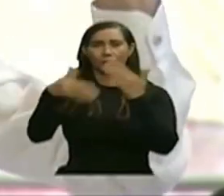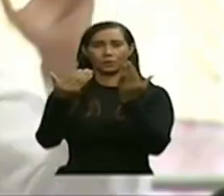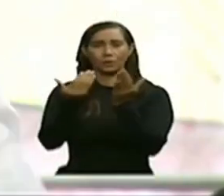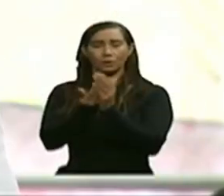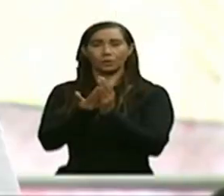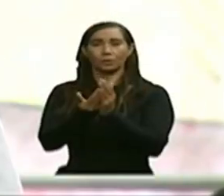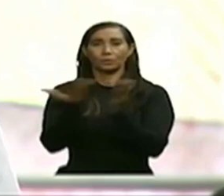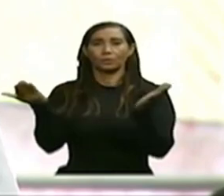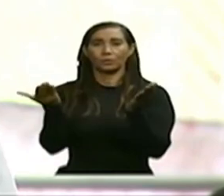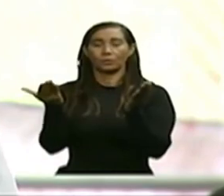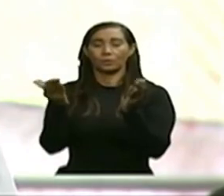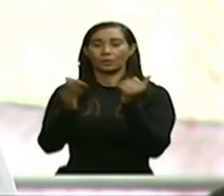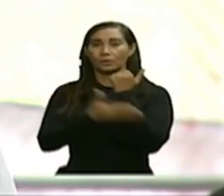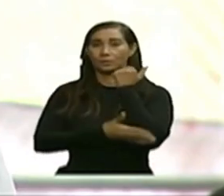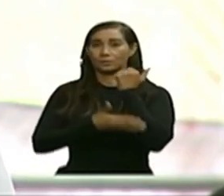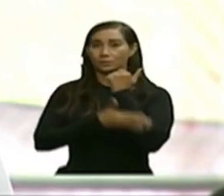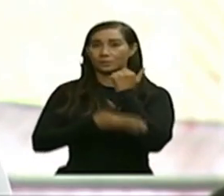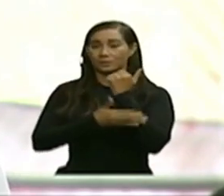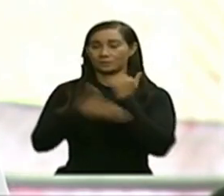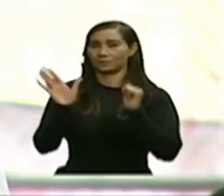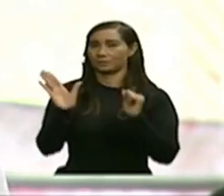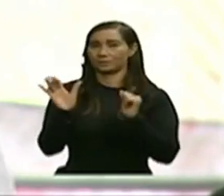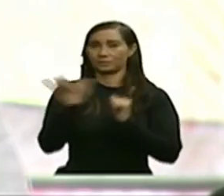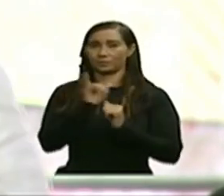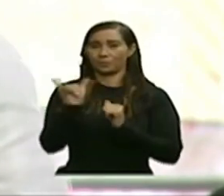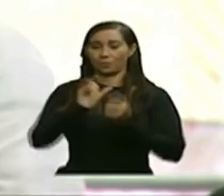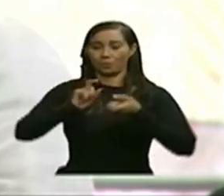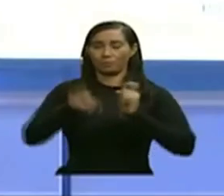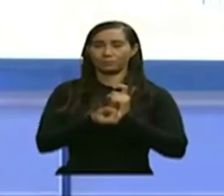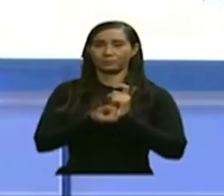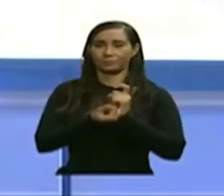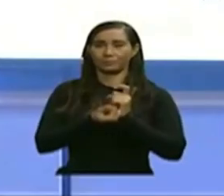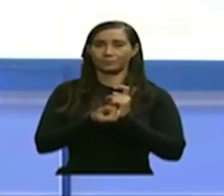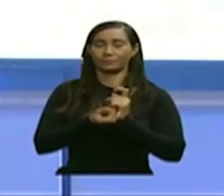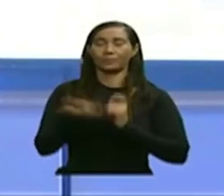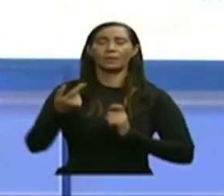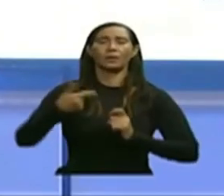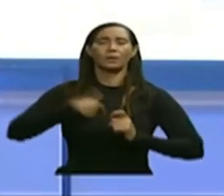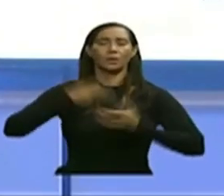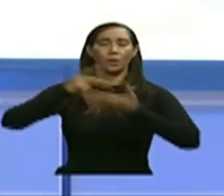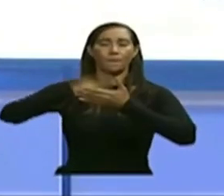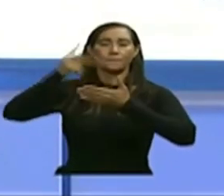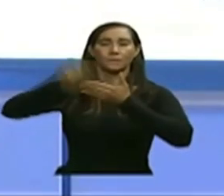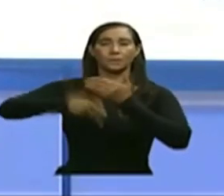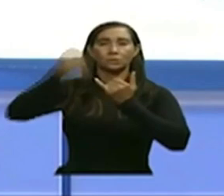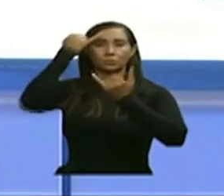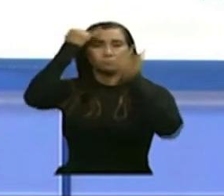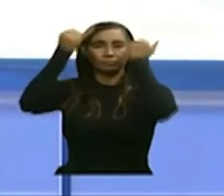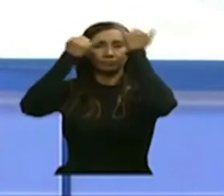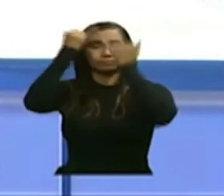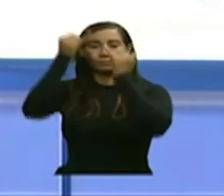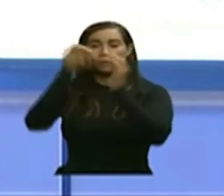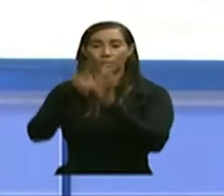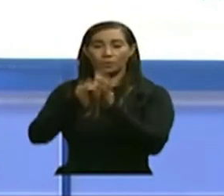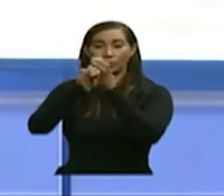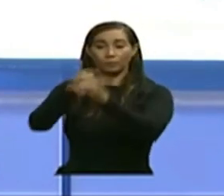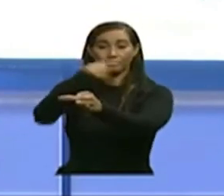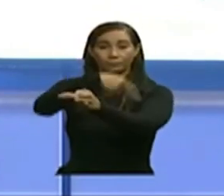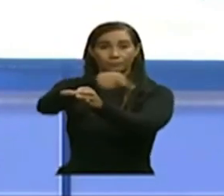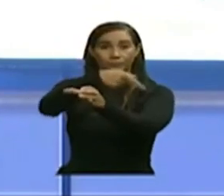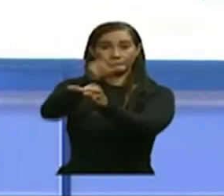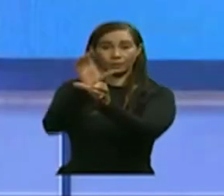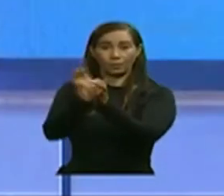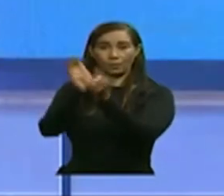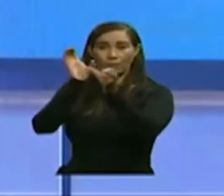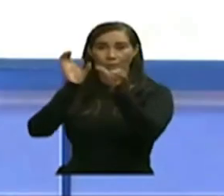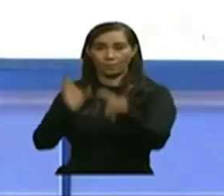grandes urbes del planeta. Por ello, proyectos tan estratégicos como el de los corredores que se